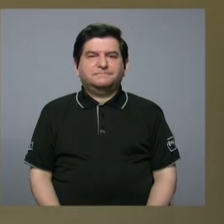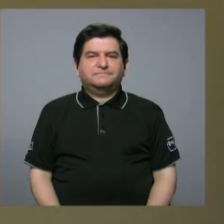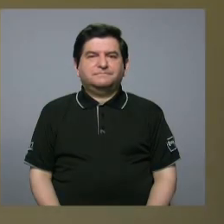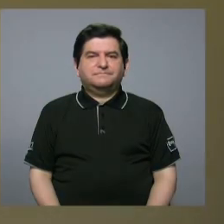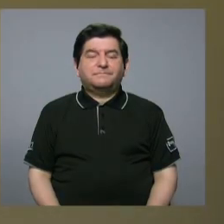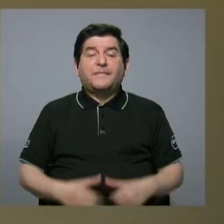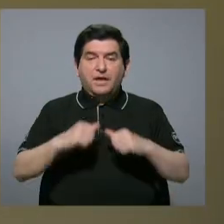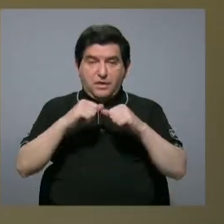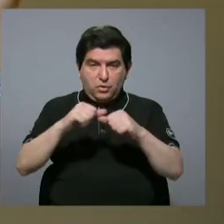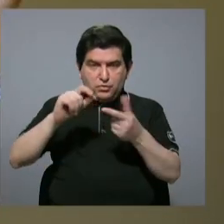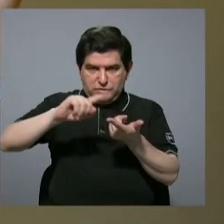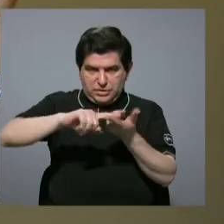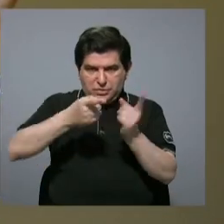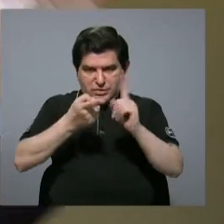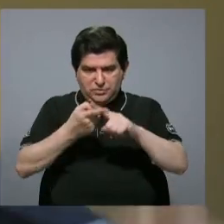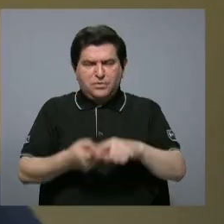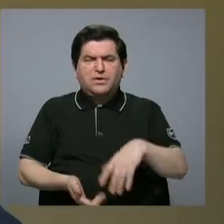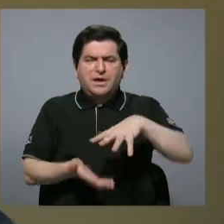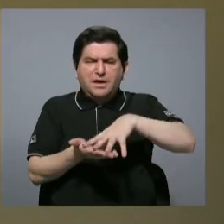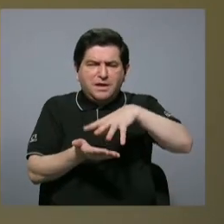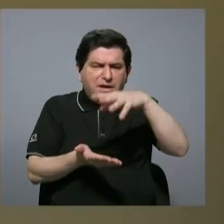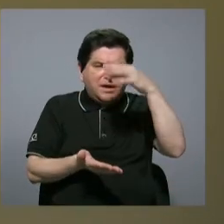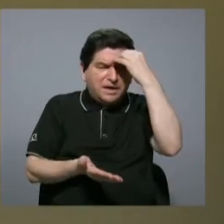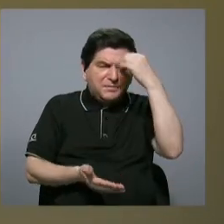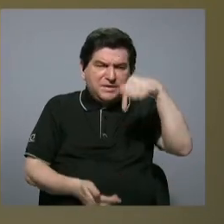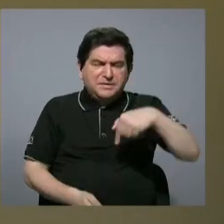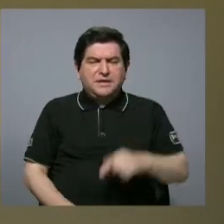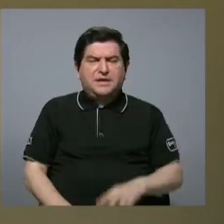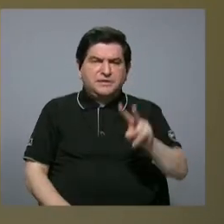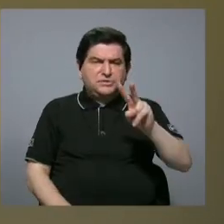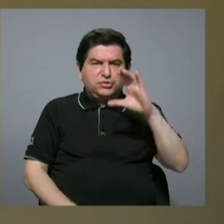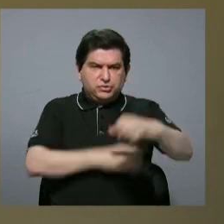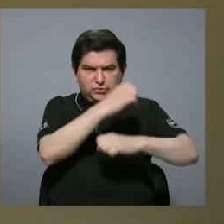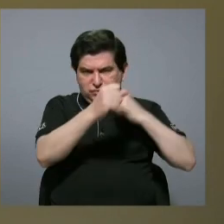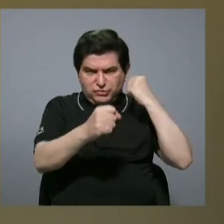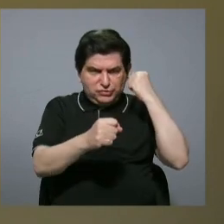Continuamos, amigas y amigos, aprendiendo en este bicentenario